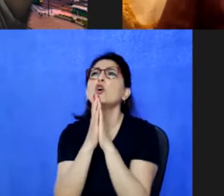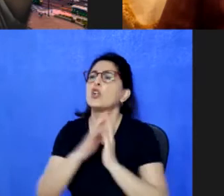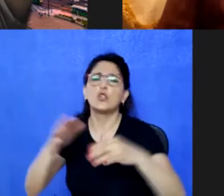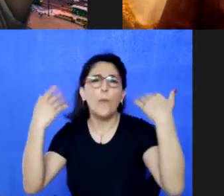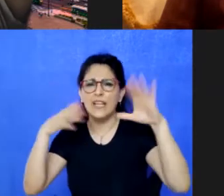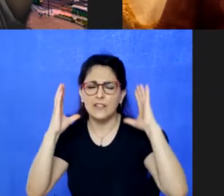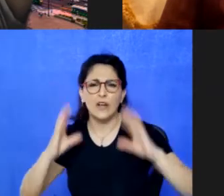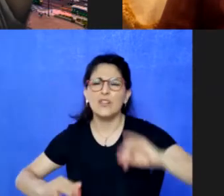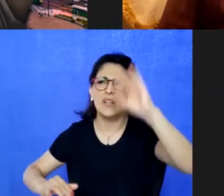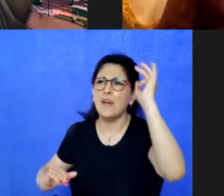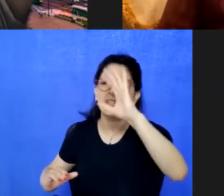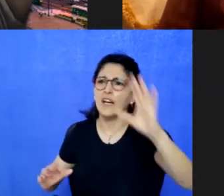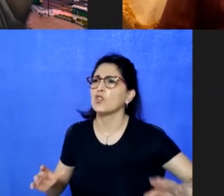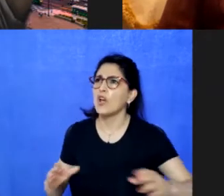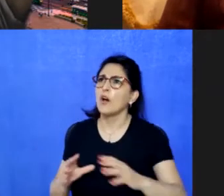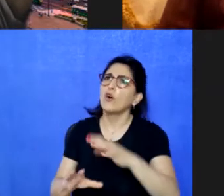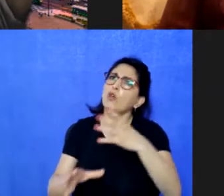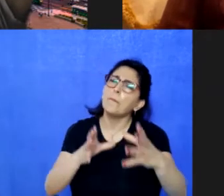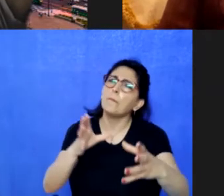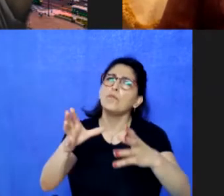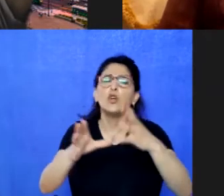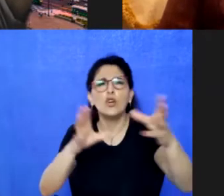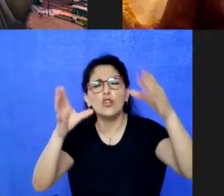año 2000, te estoy hablando hace 20 años,